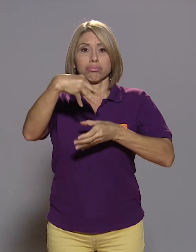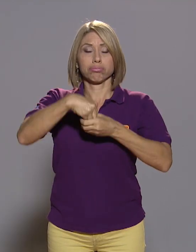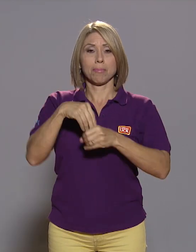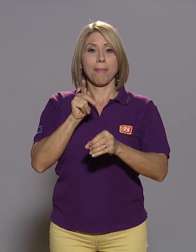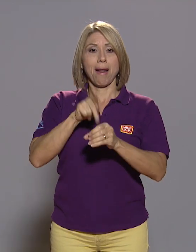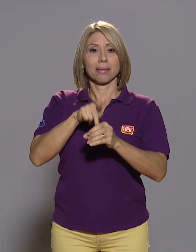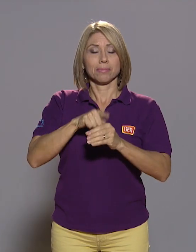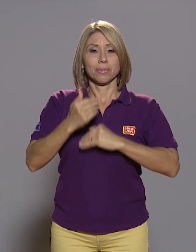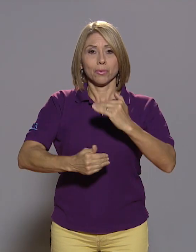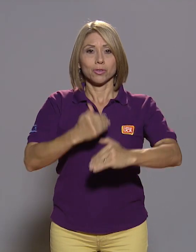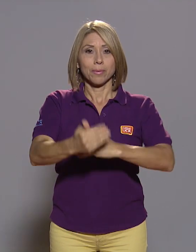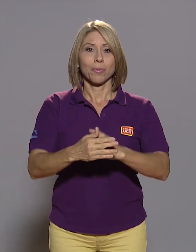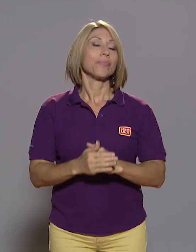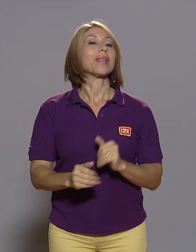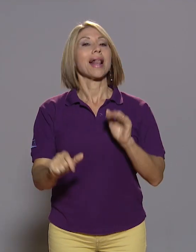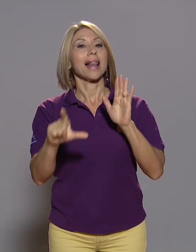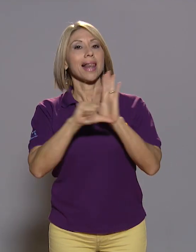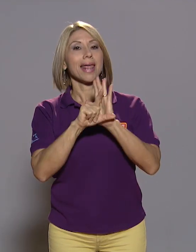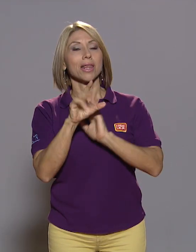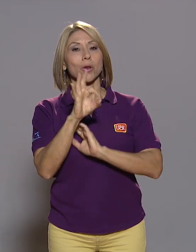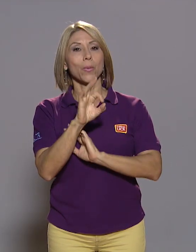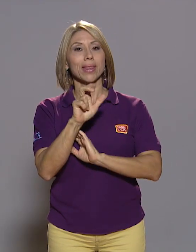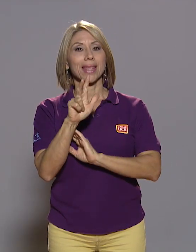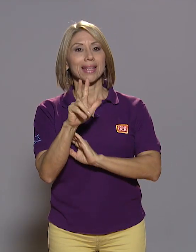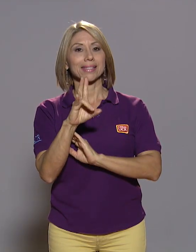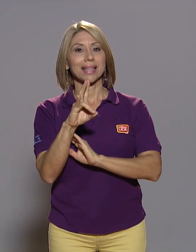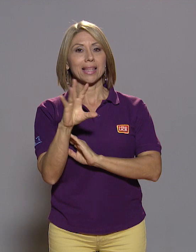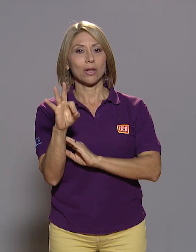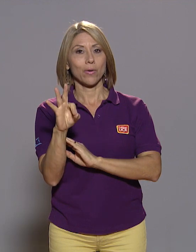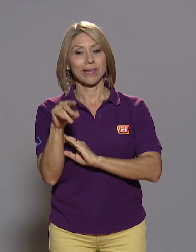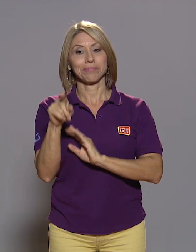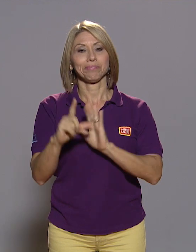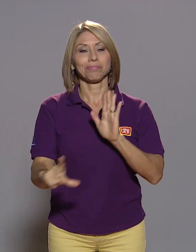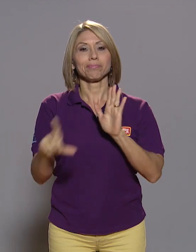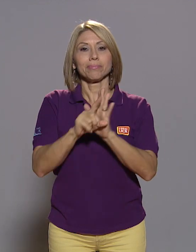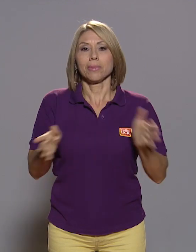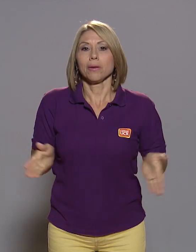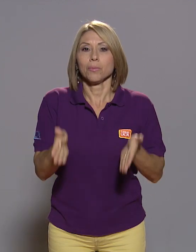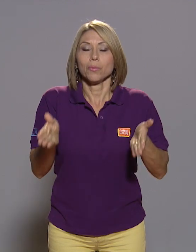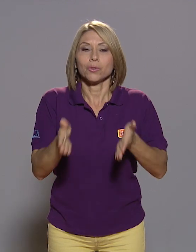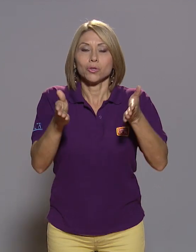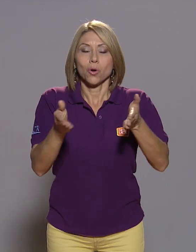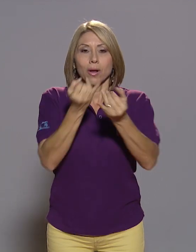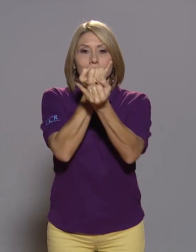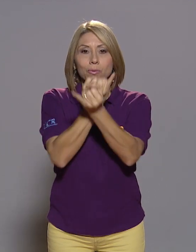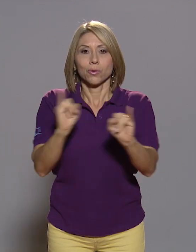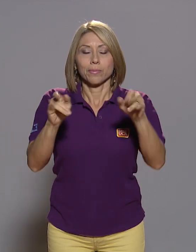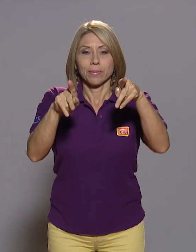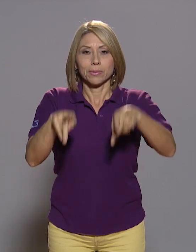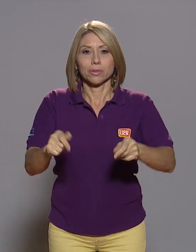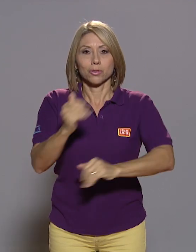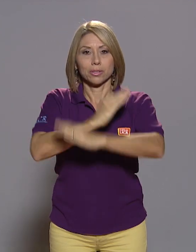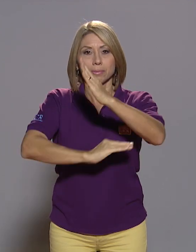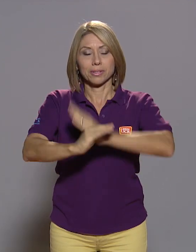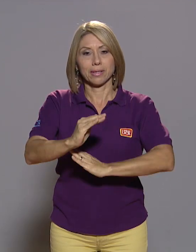Claro. Bueno, en la ley, ¿verdad?, en la 9379, que es la ley para la promoción de la autonomía de las personas con